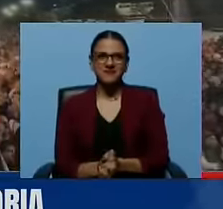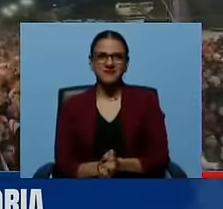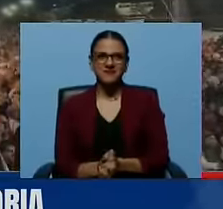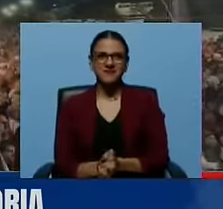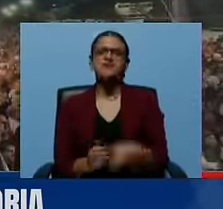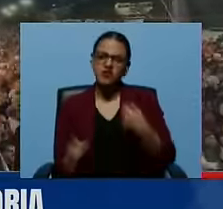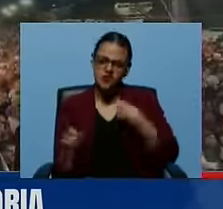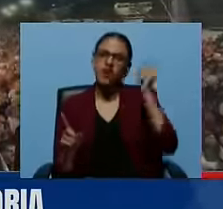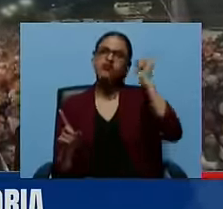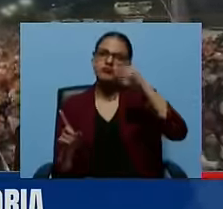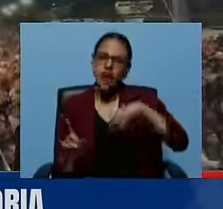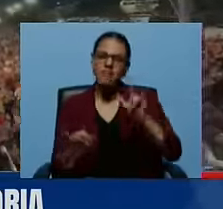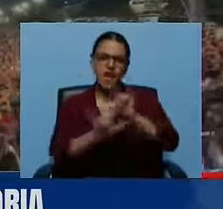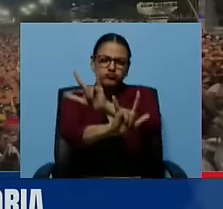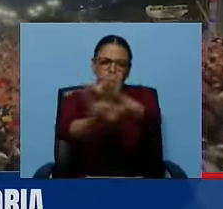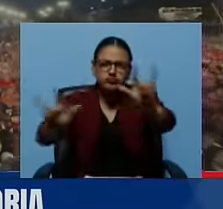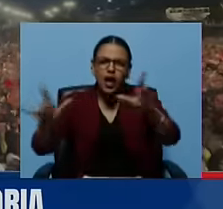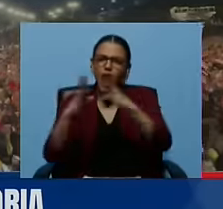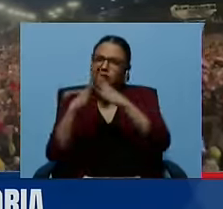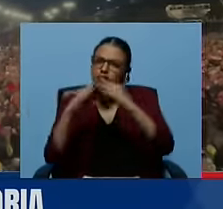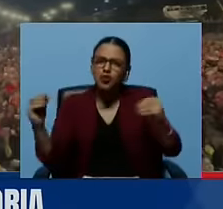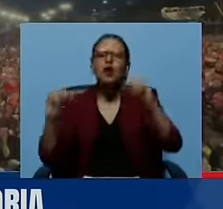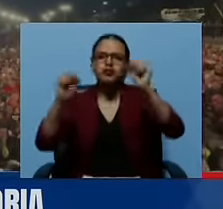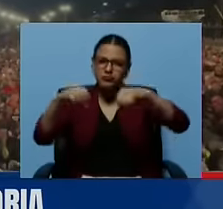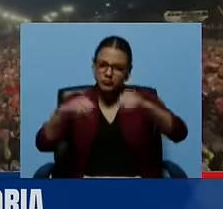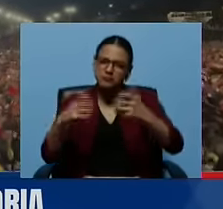Yo también las quiero.